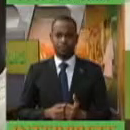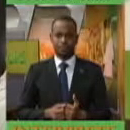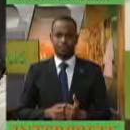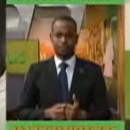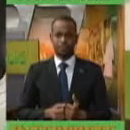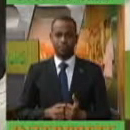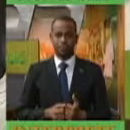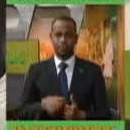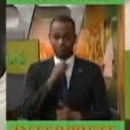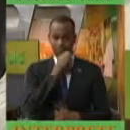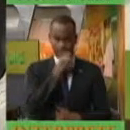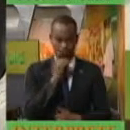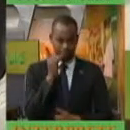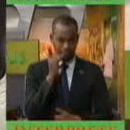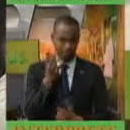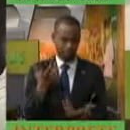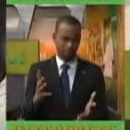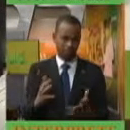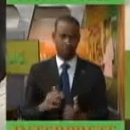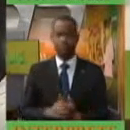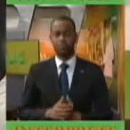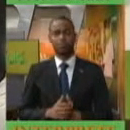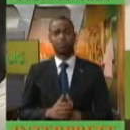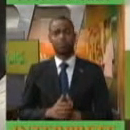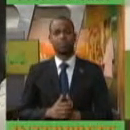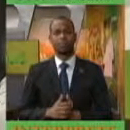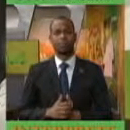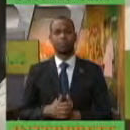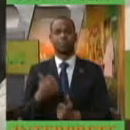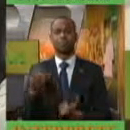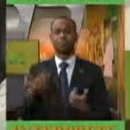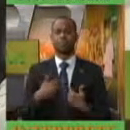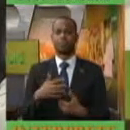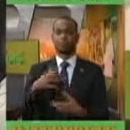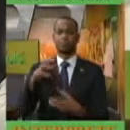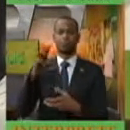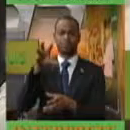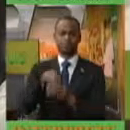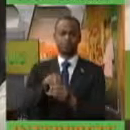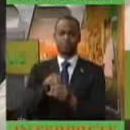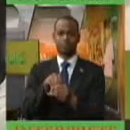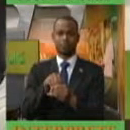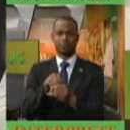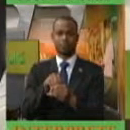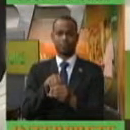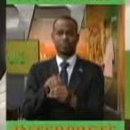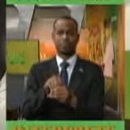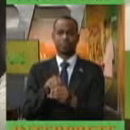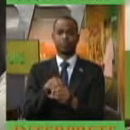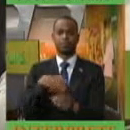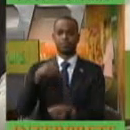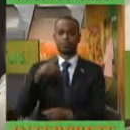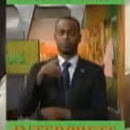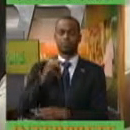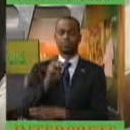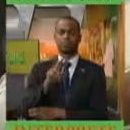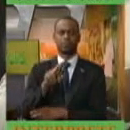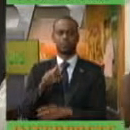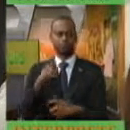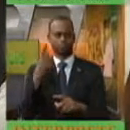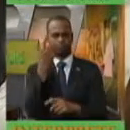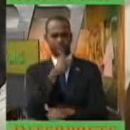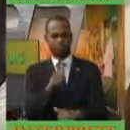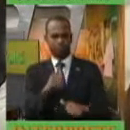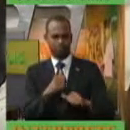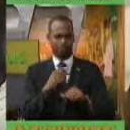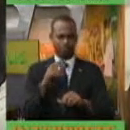a estar en Santo Domingo, sino de que ya pertenecemos al Comité PMR, Prevención, Mitigación